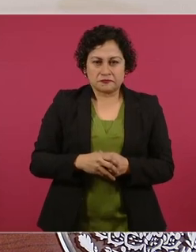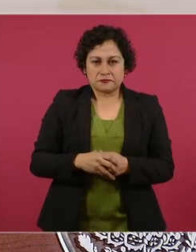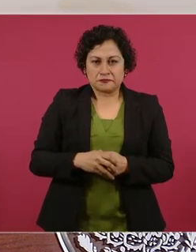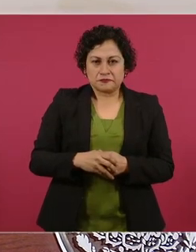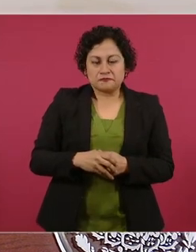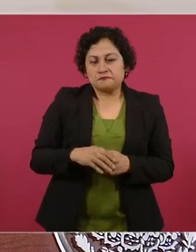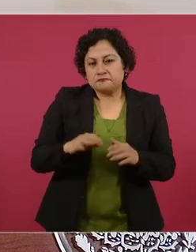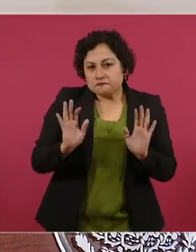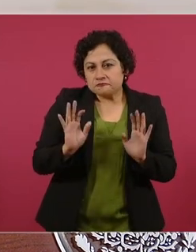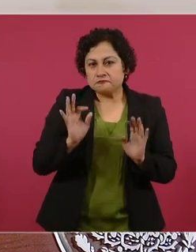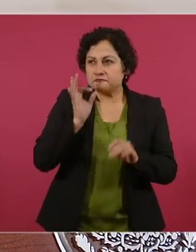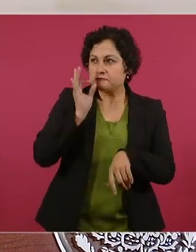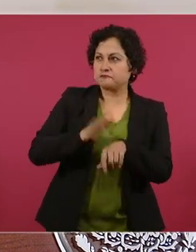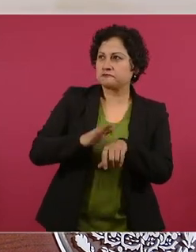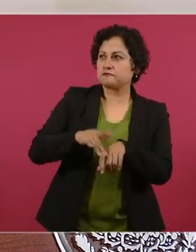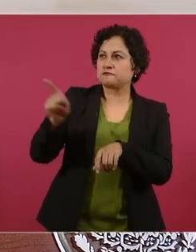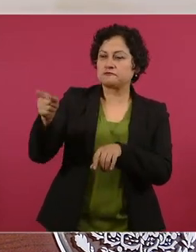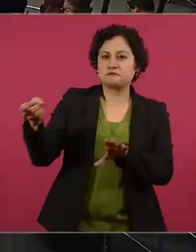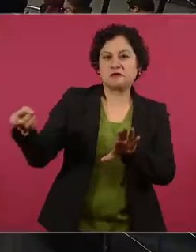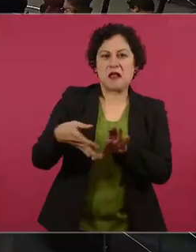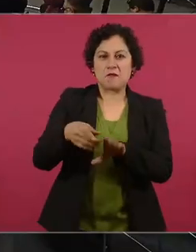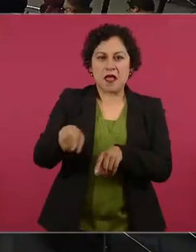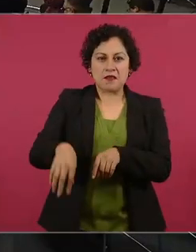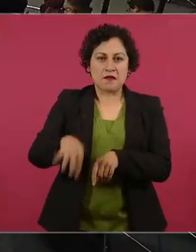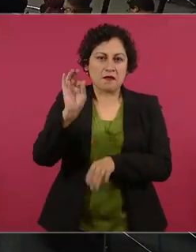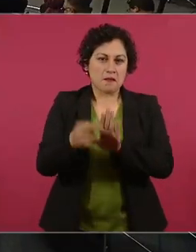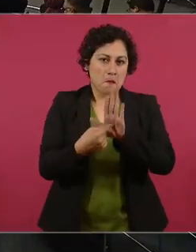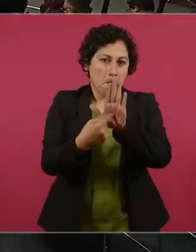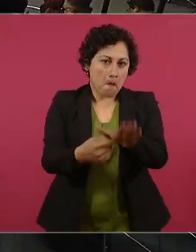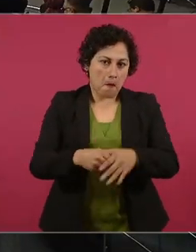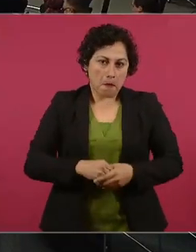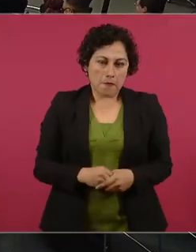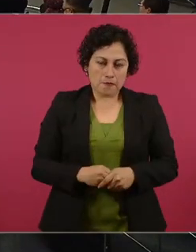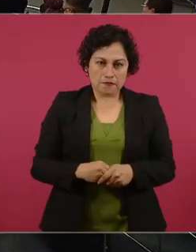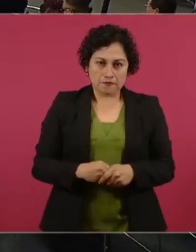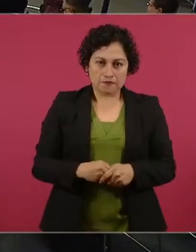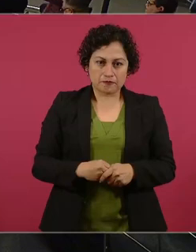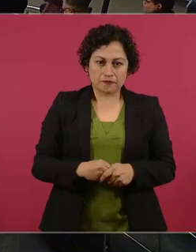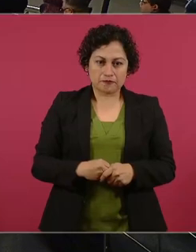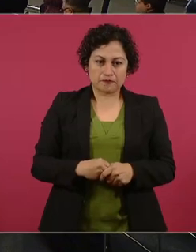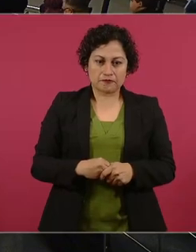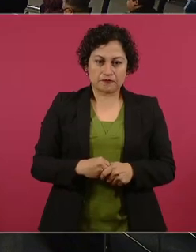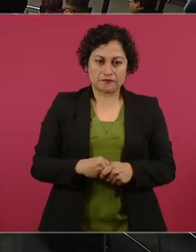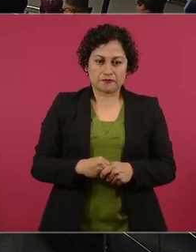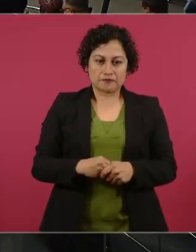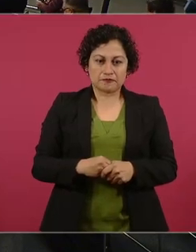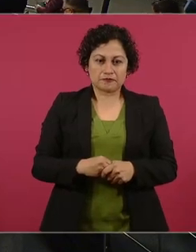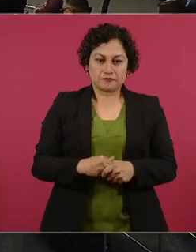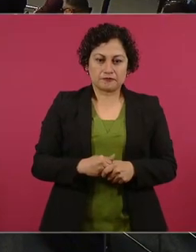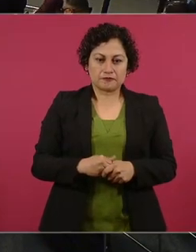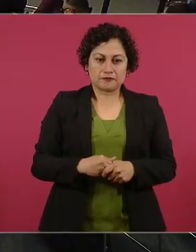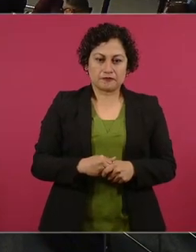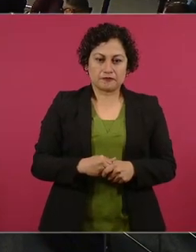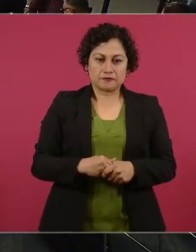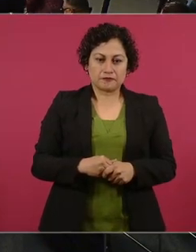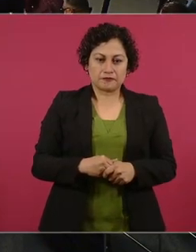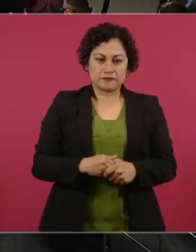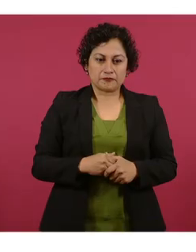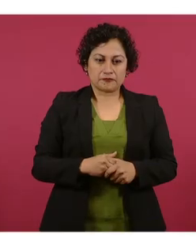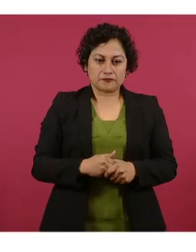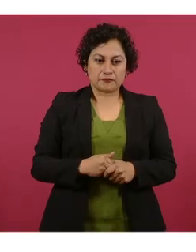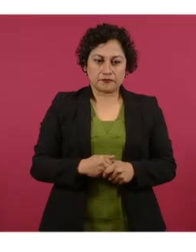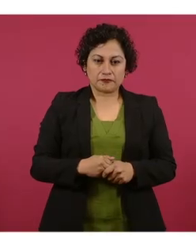te la manda y con eso cerramos. Esta era la encuesta ayer, el morning, la última. Y sí cambiaron ya